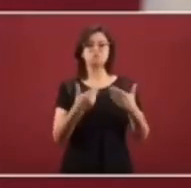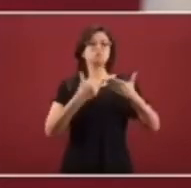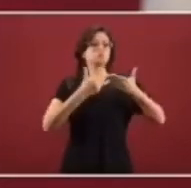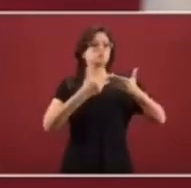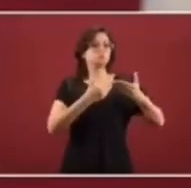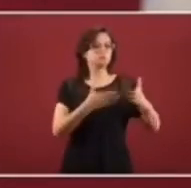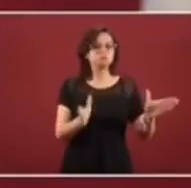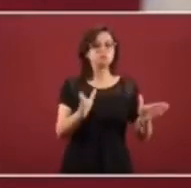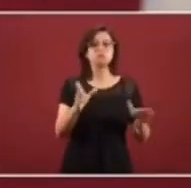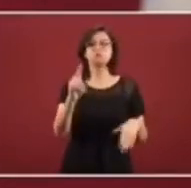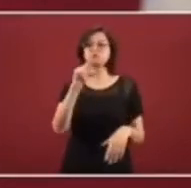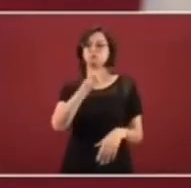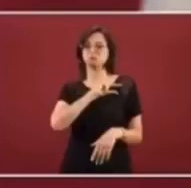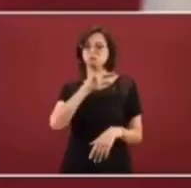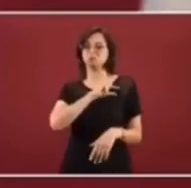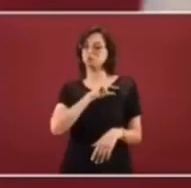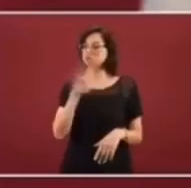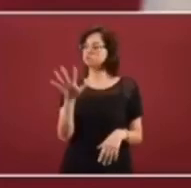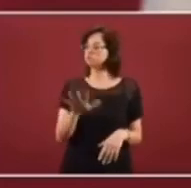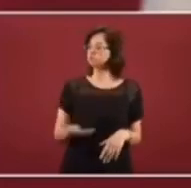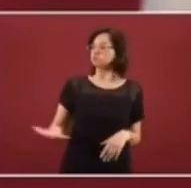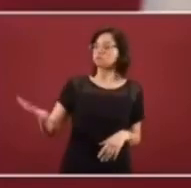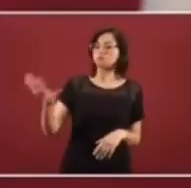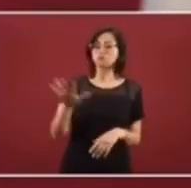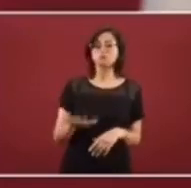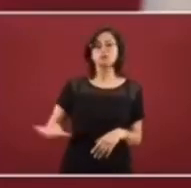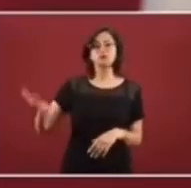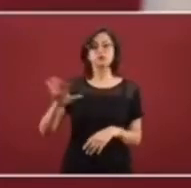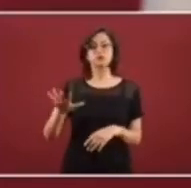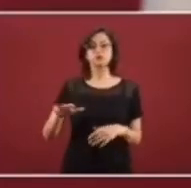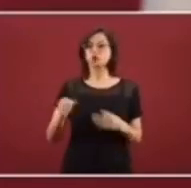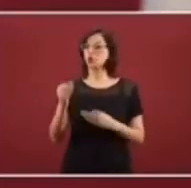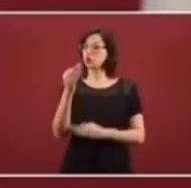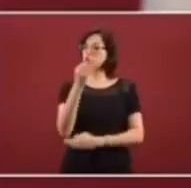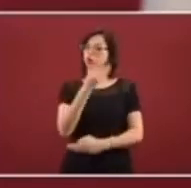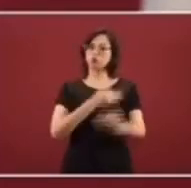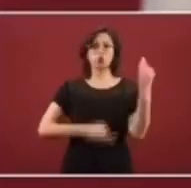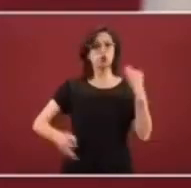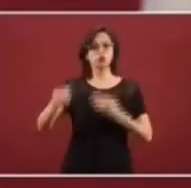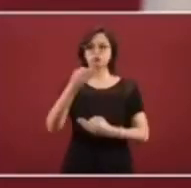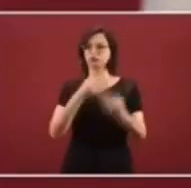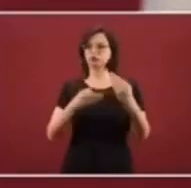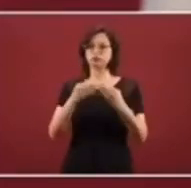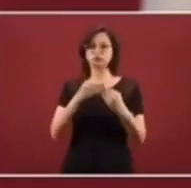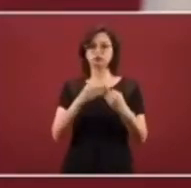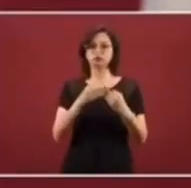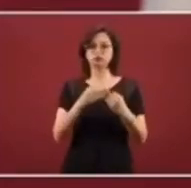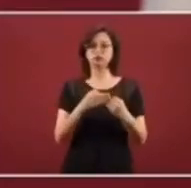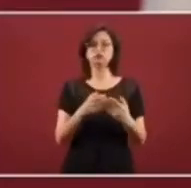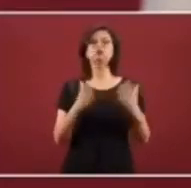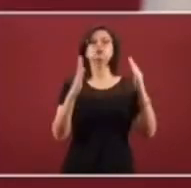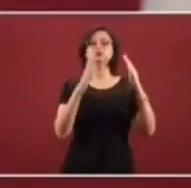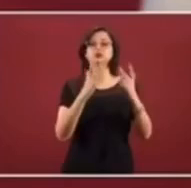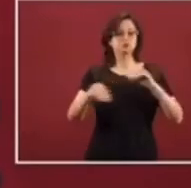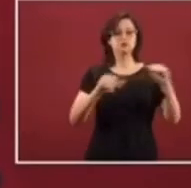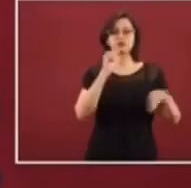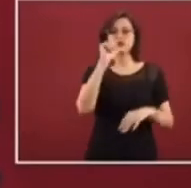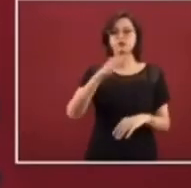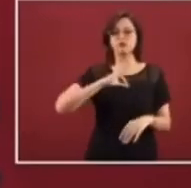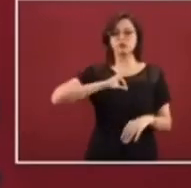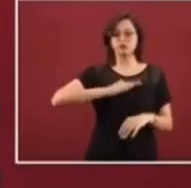público, privado y social, es decir, todo, con la finalidad de mitigar la dispersión y transmisión del